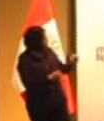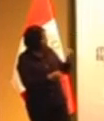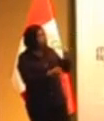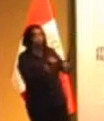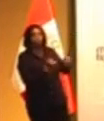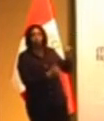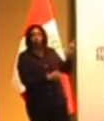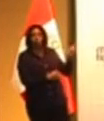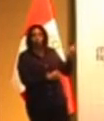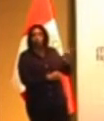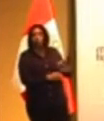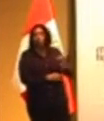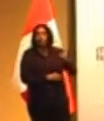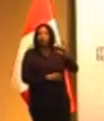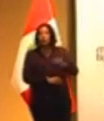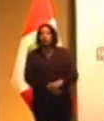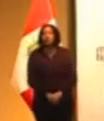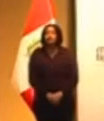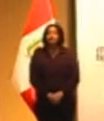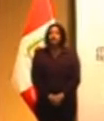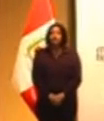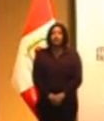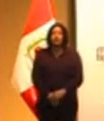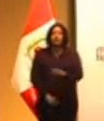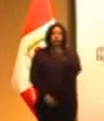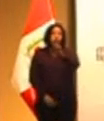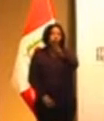esta diapositiva.